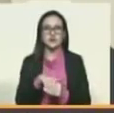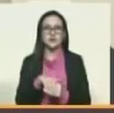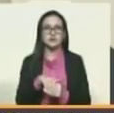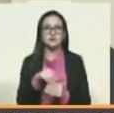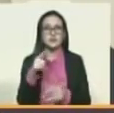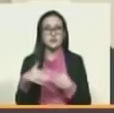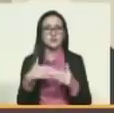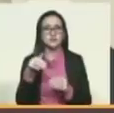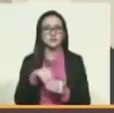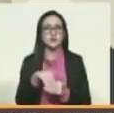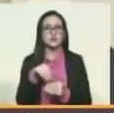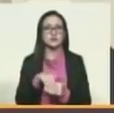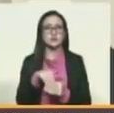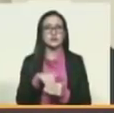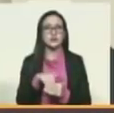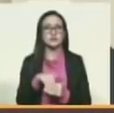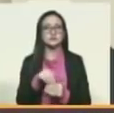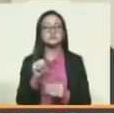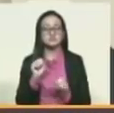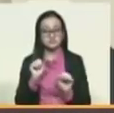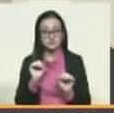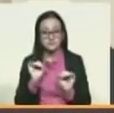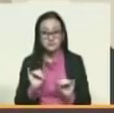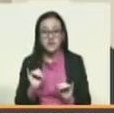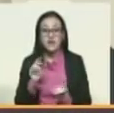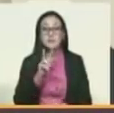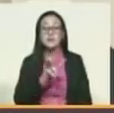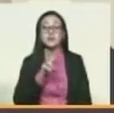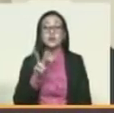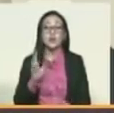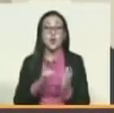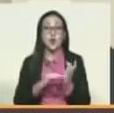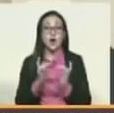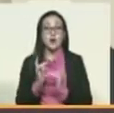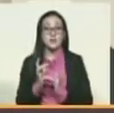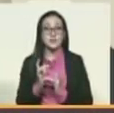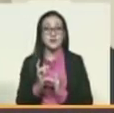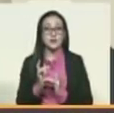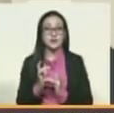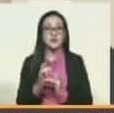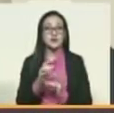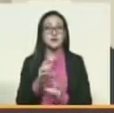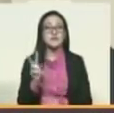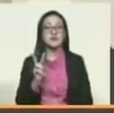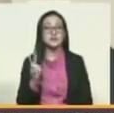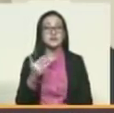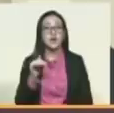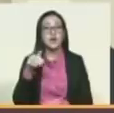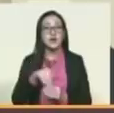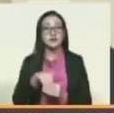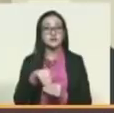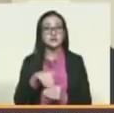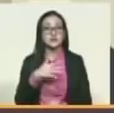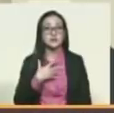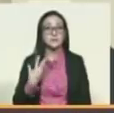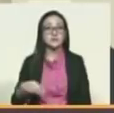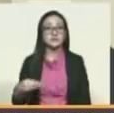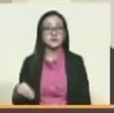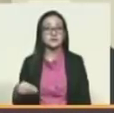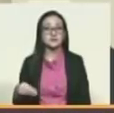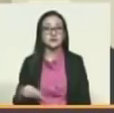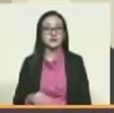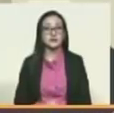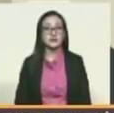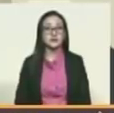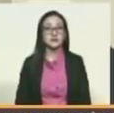proceso electoral se va a dar el 22 de abril. En Venezuela tenemos elecciones presidenciales.